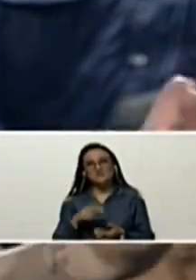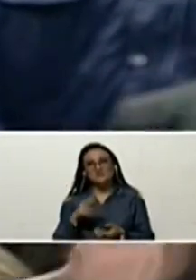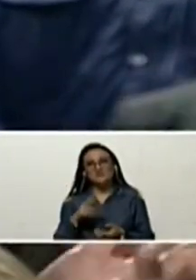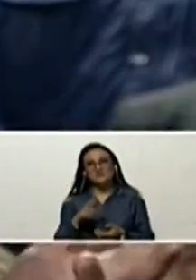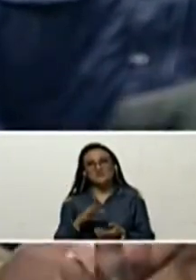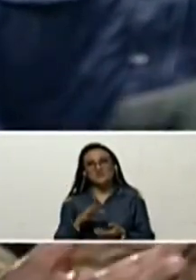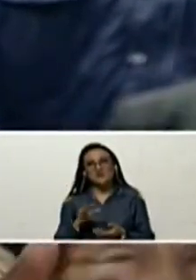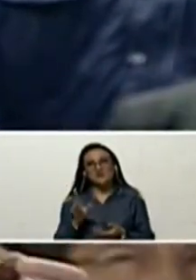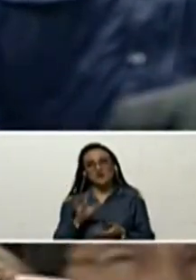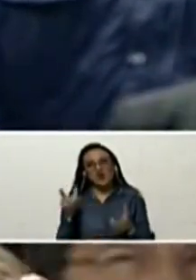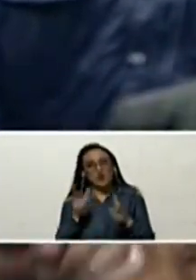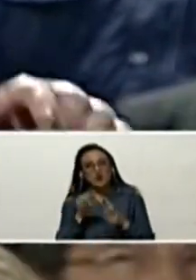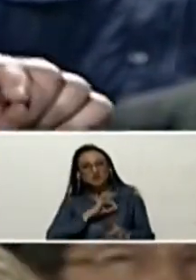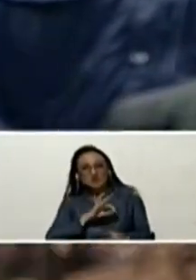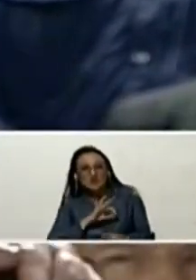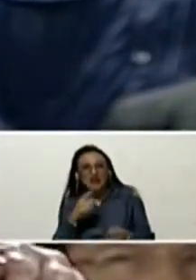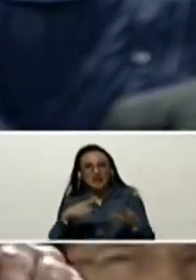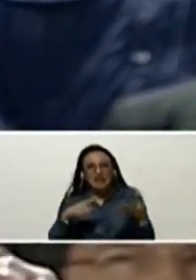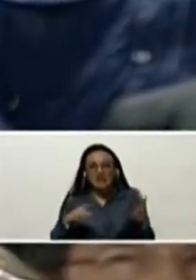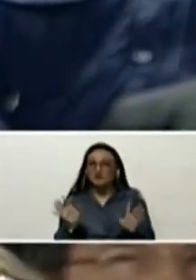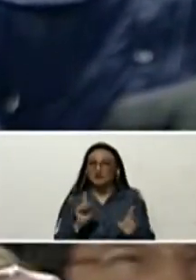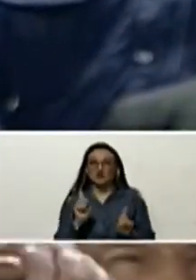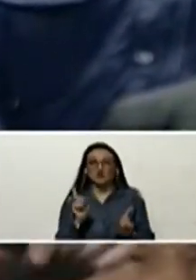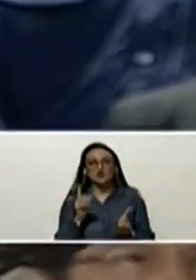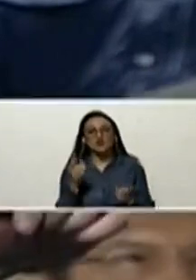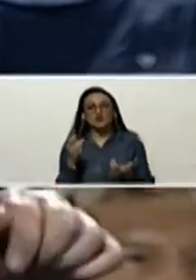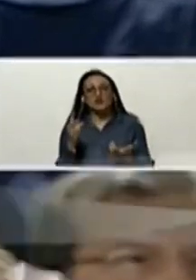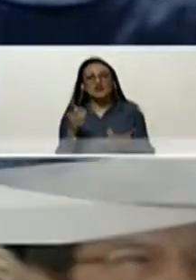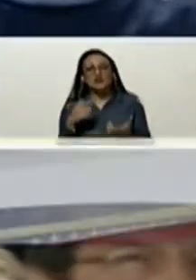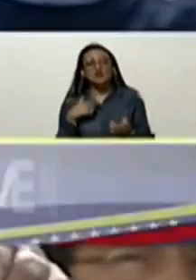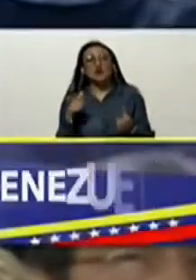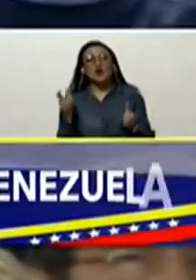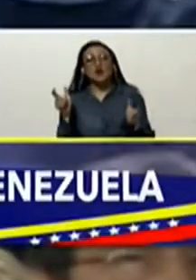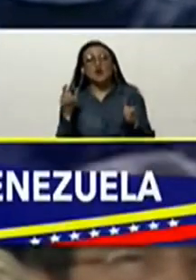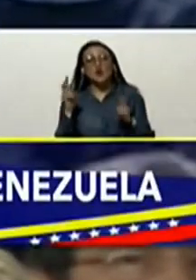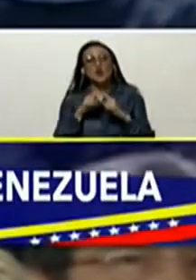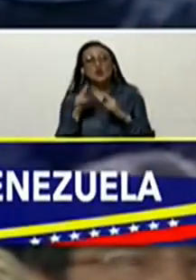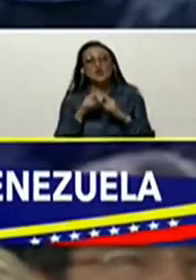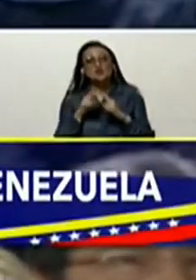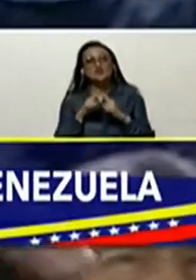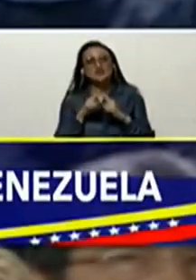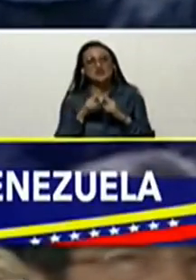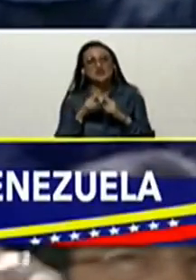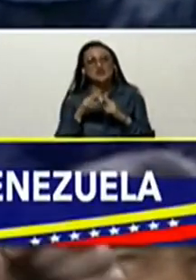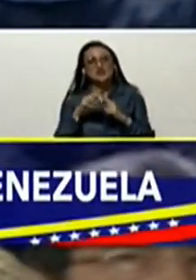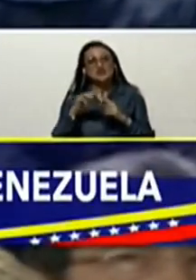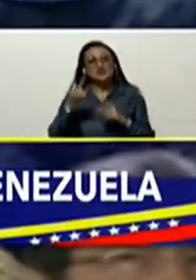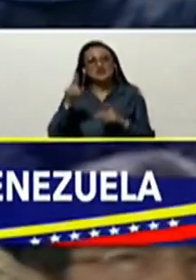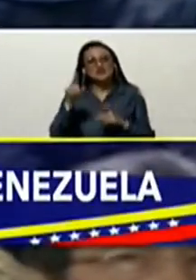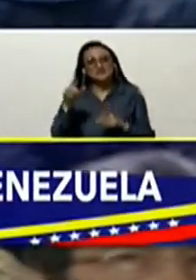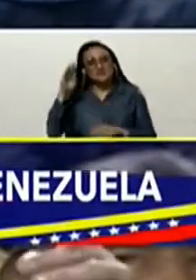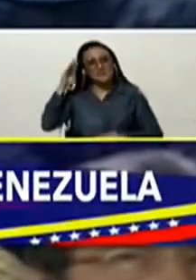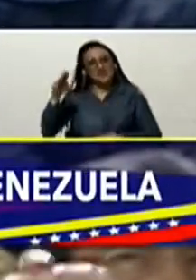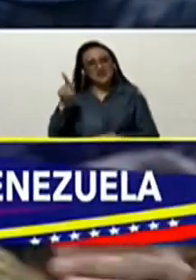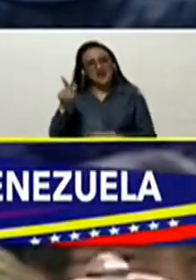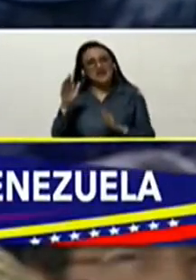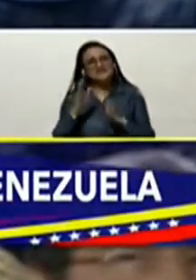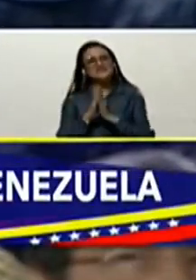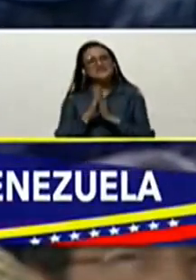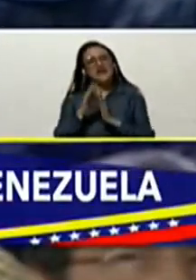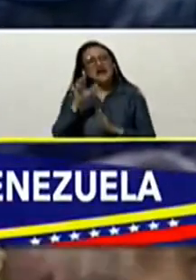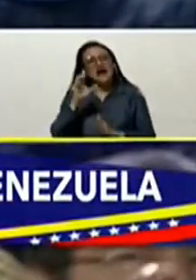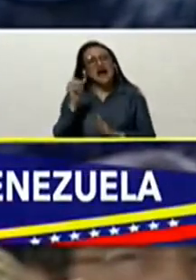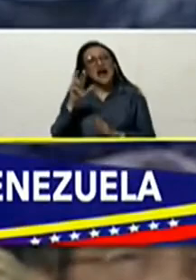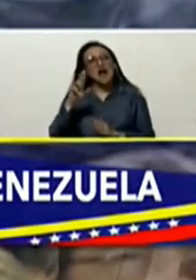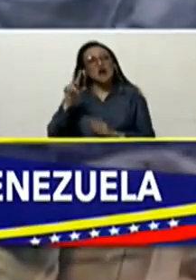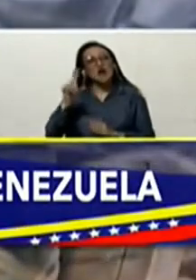frívola o una reunión social, no. La conocí en el cuartel San Carlos, defendiendo nosotros, cada quien por su